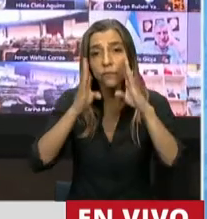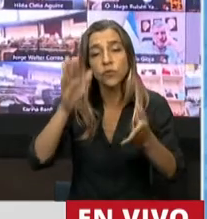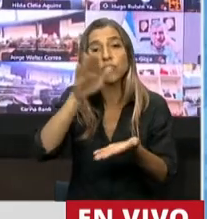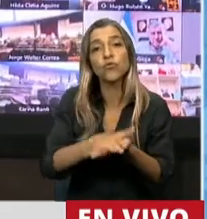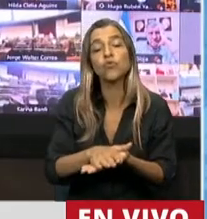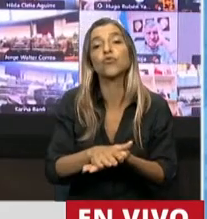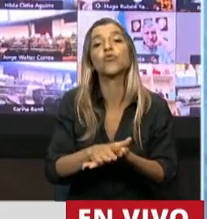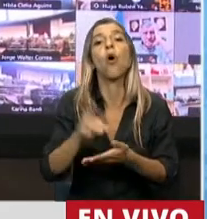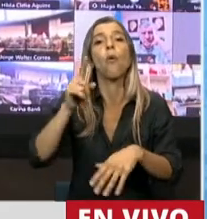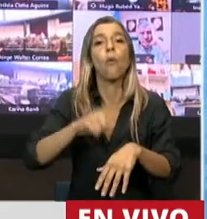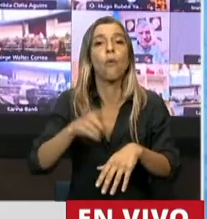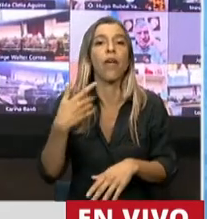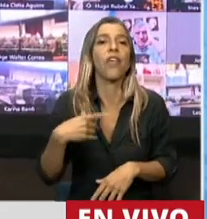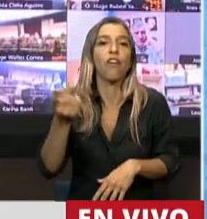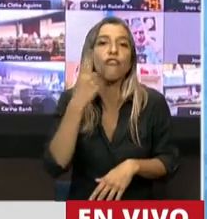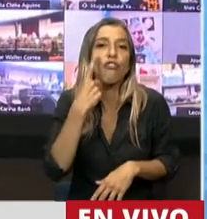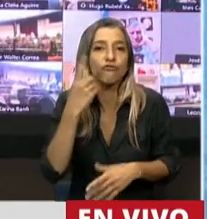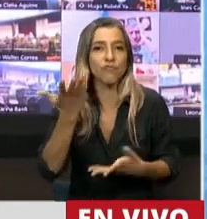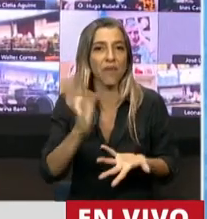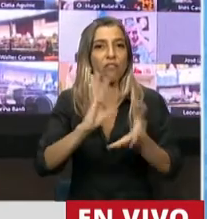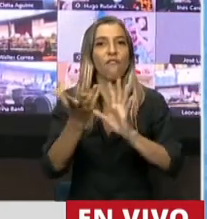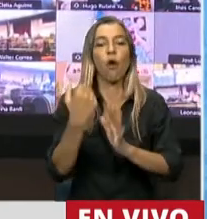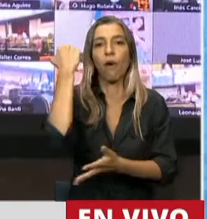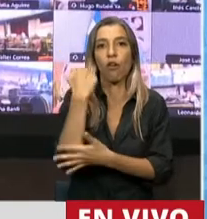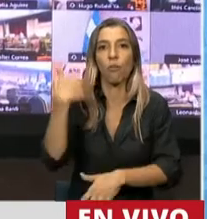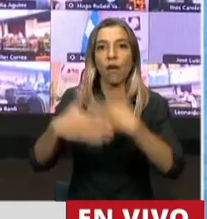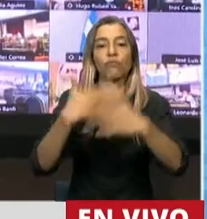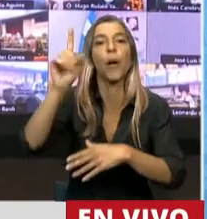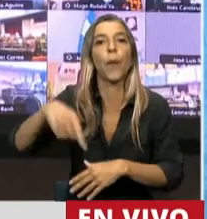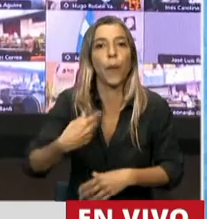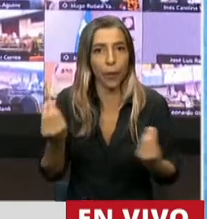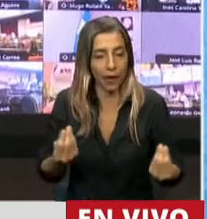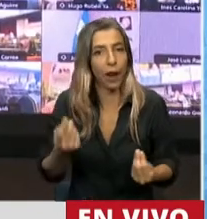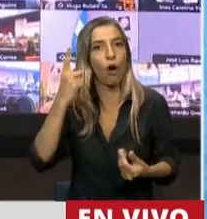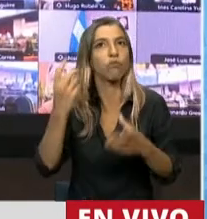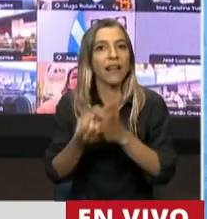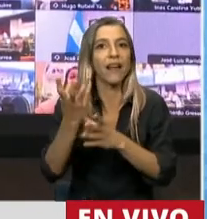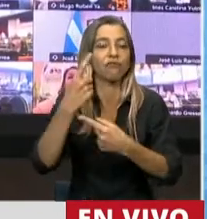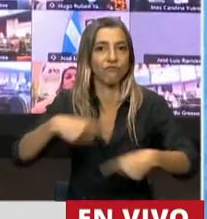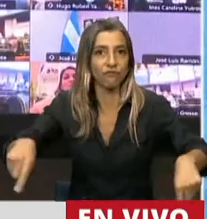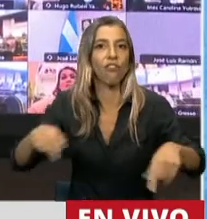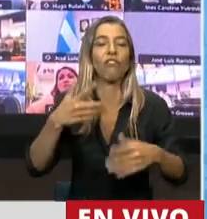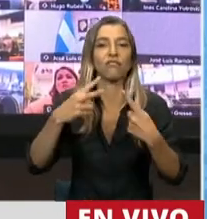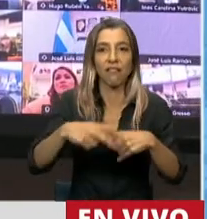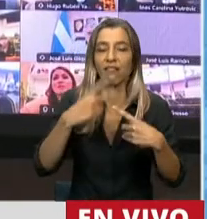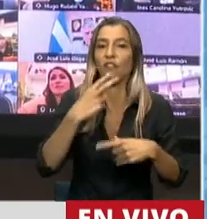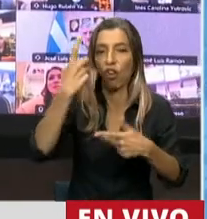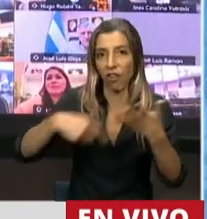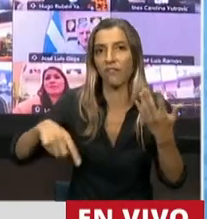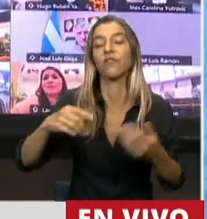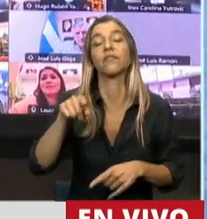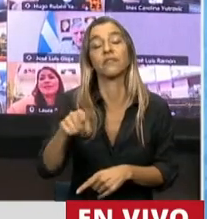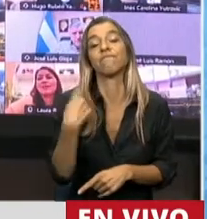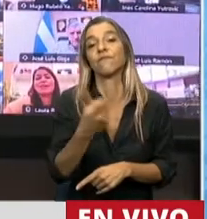ser colocando capitales alternas que vamos a reconfigurar nuestro territorio. Será dándole a nuestro territorio la